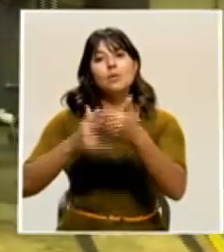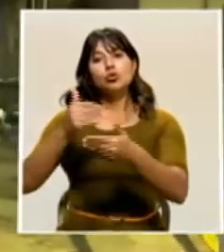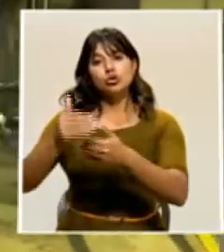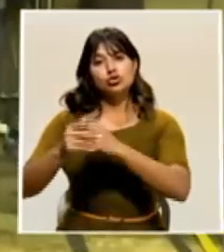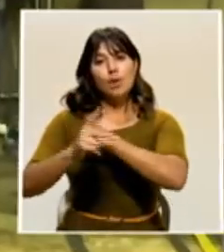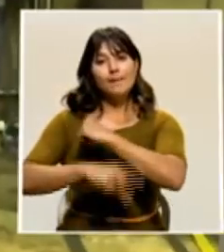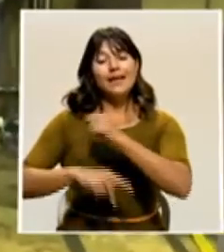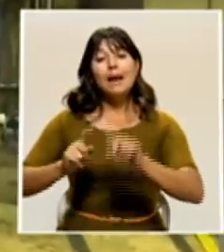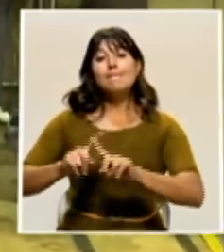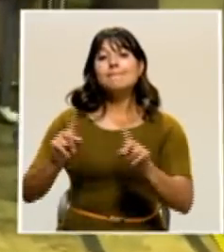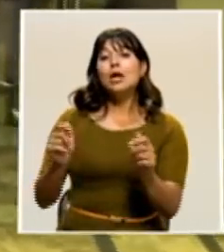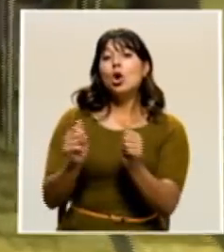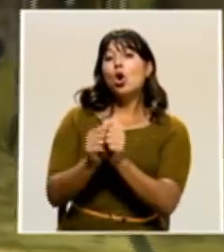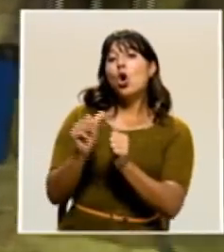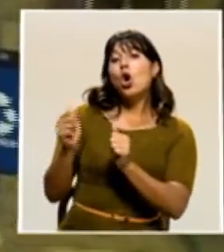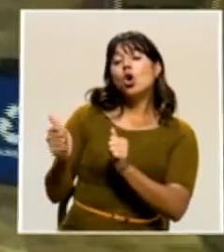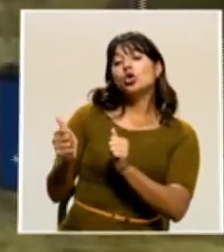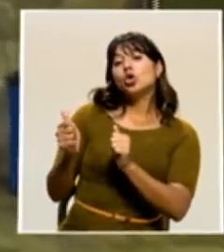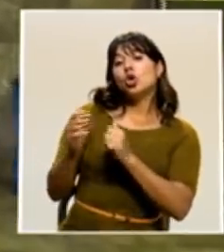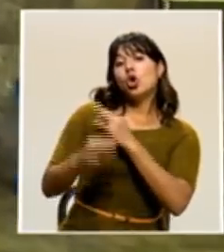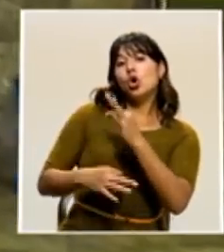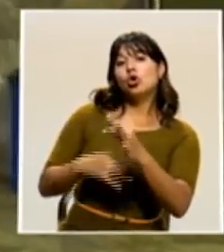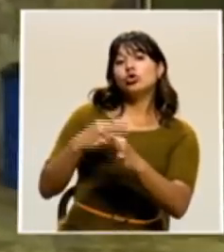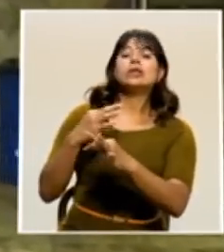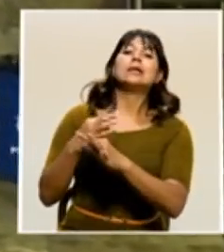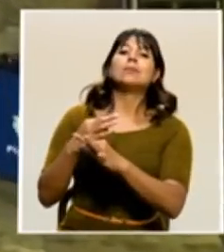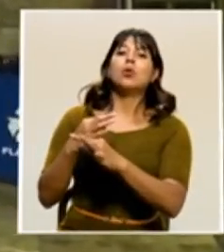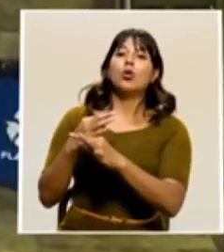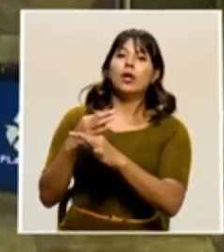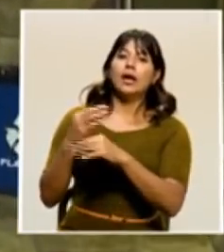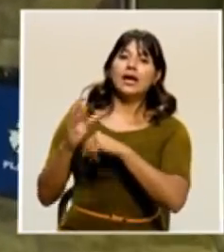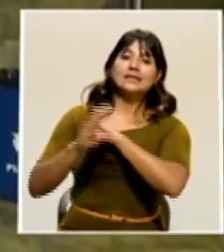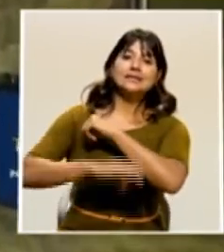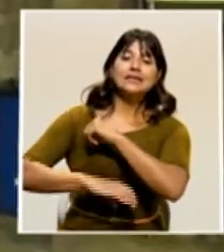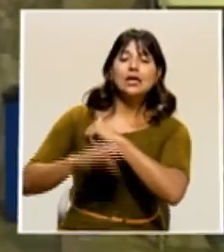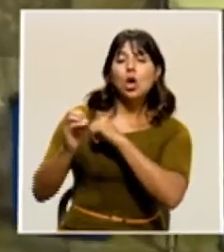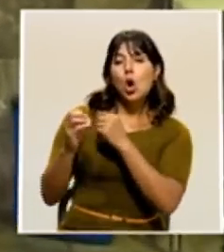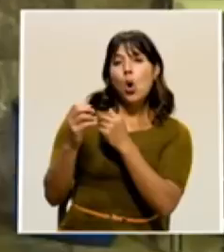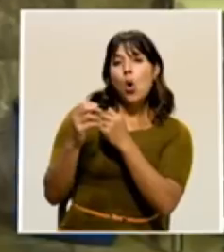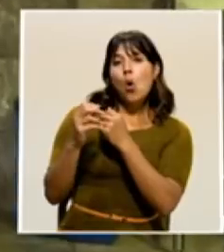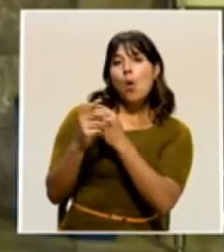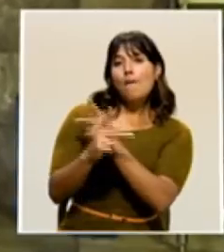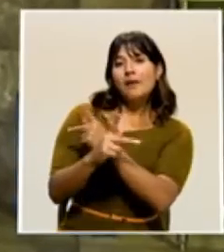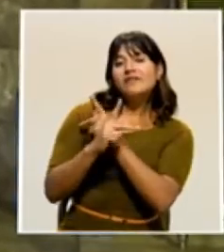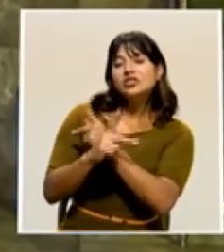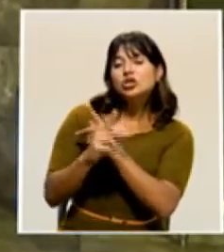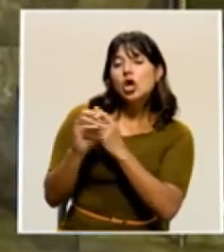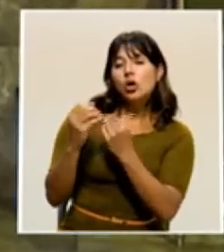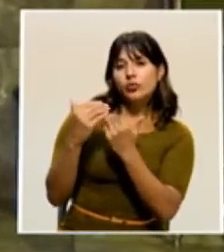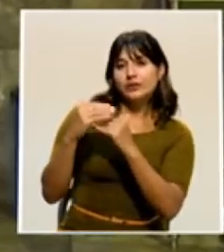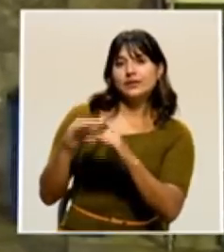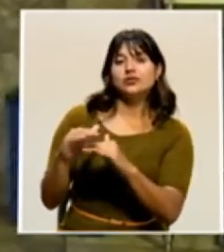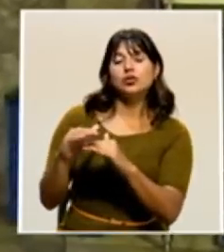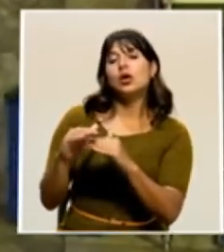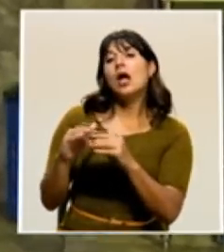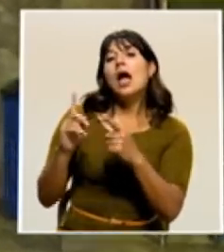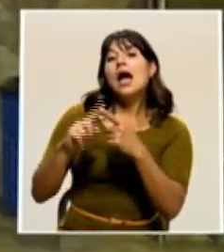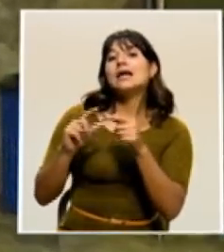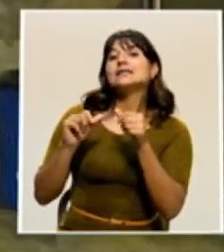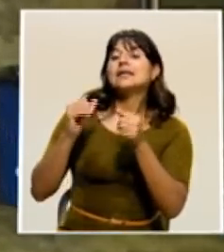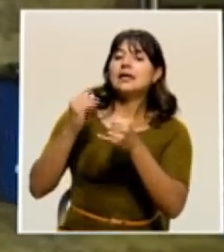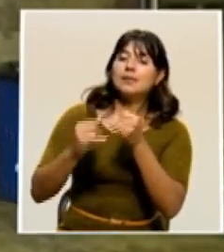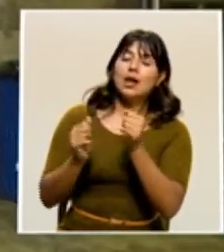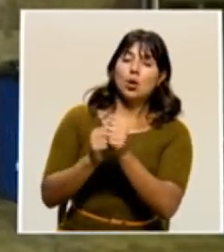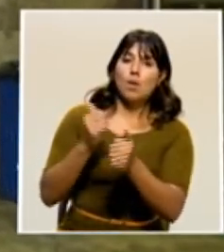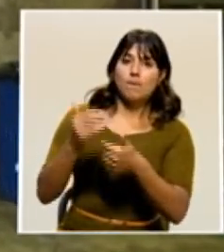de restricciones para evitar que se abstraigan del mismo, que es esa solicitud de medidas cautelares que estaría haciendo la